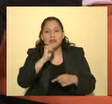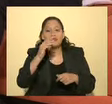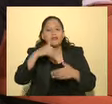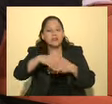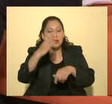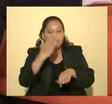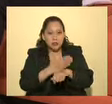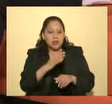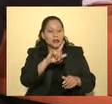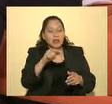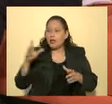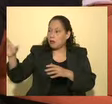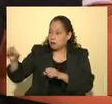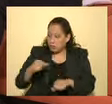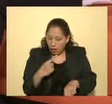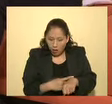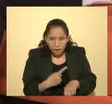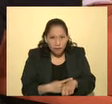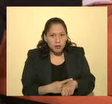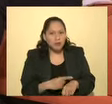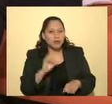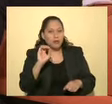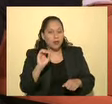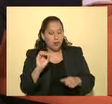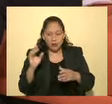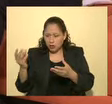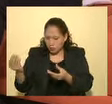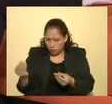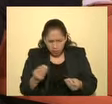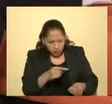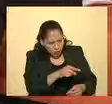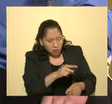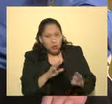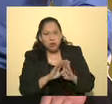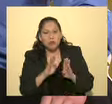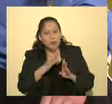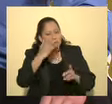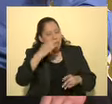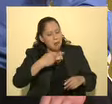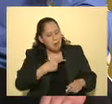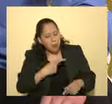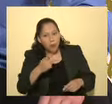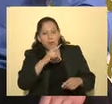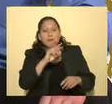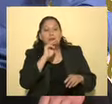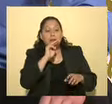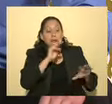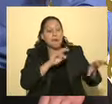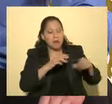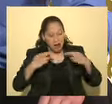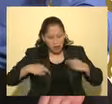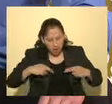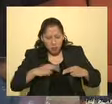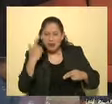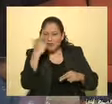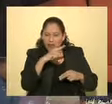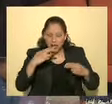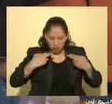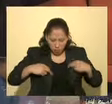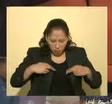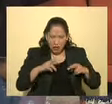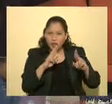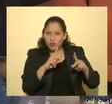los devuelven enfermos, cuando los devuelven como vagabundos, cuando la mamá los lleva con la ropa